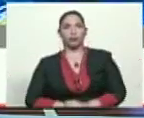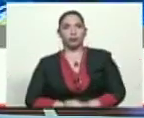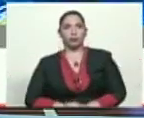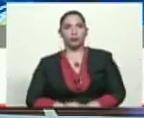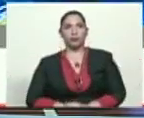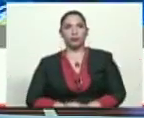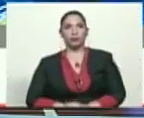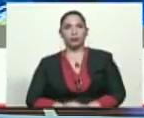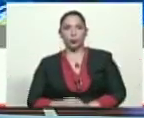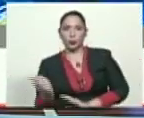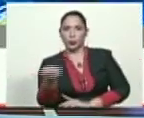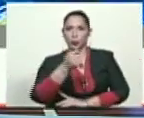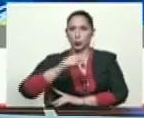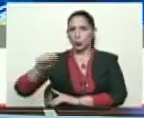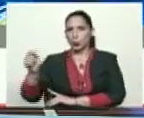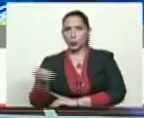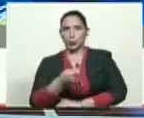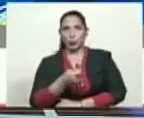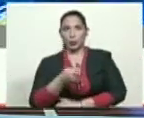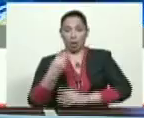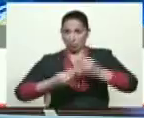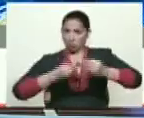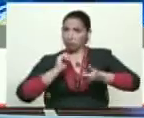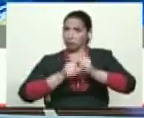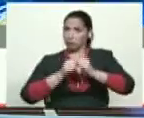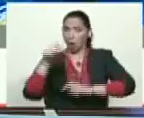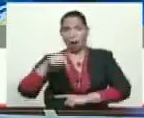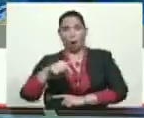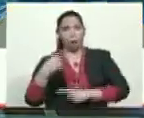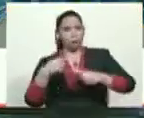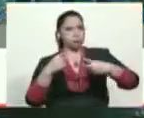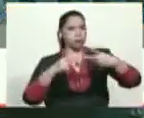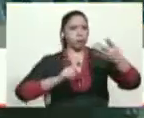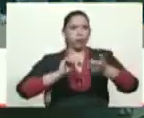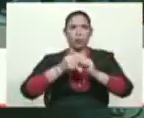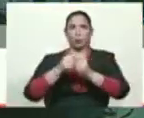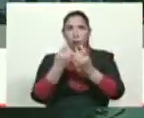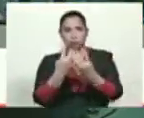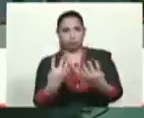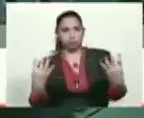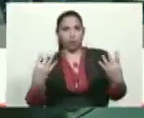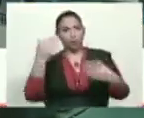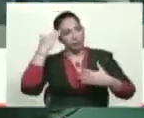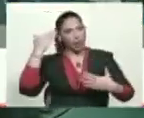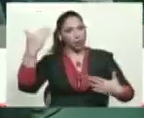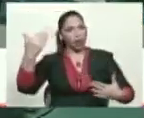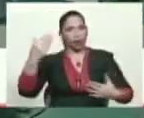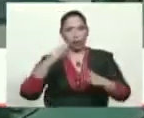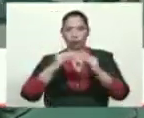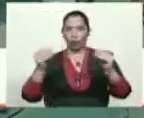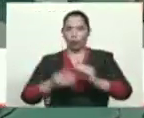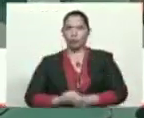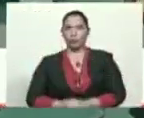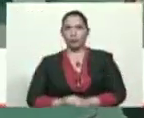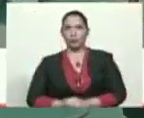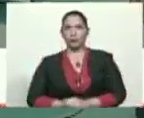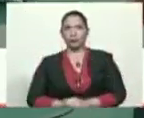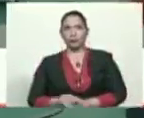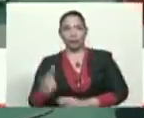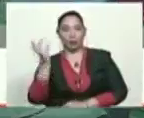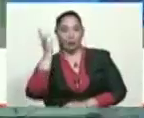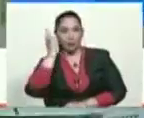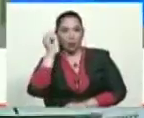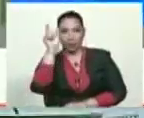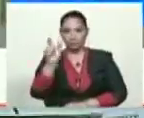esgrima hacer deporte hoy tenemos varios deportistas aquí presentes quiero saludarlos andrés amorós